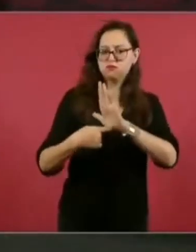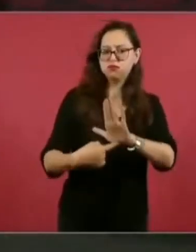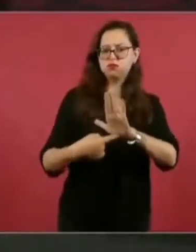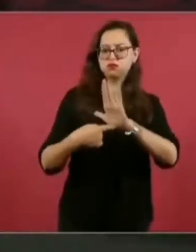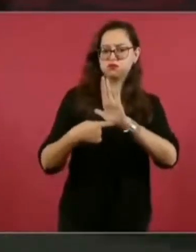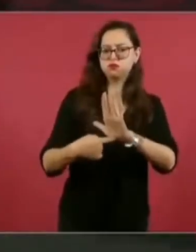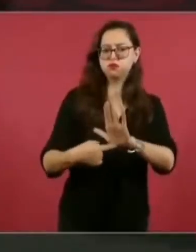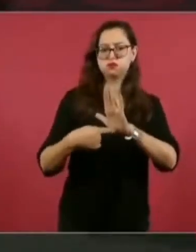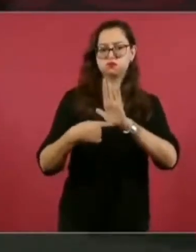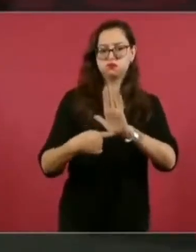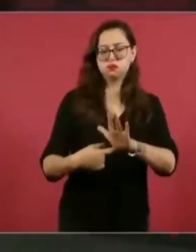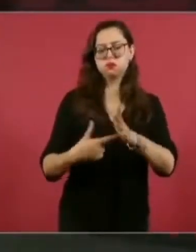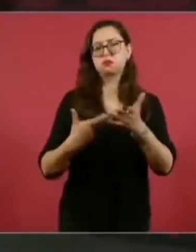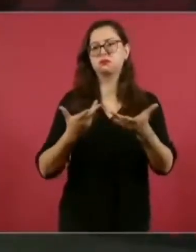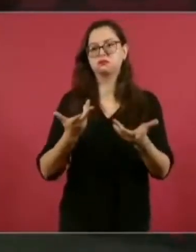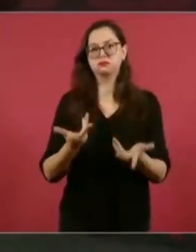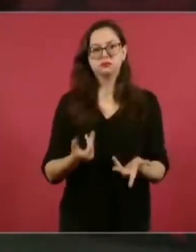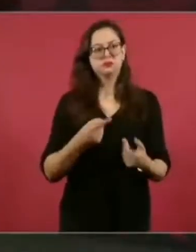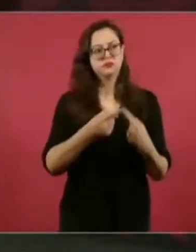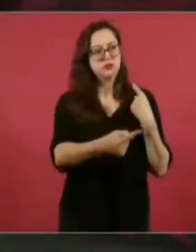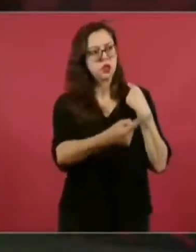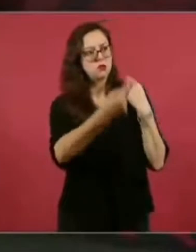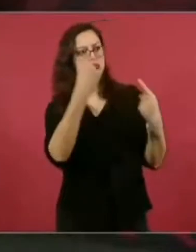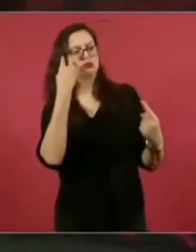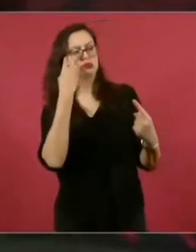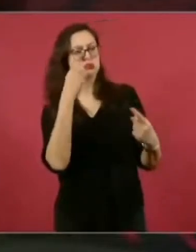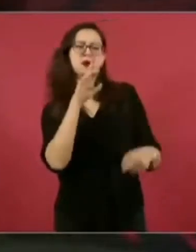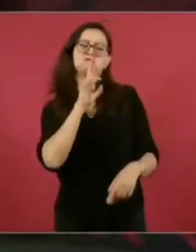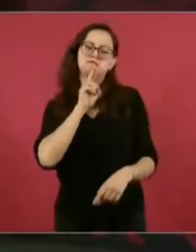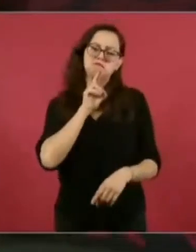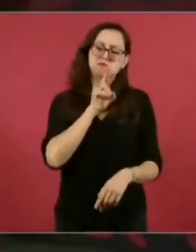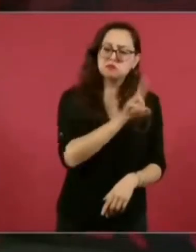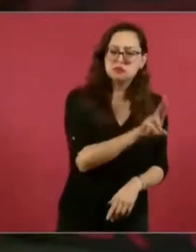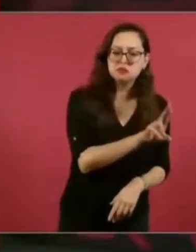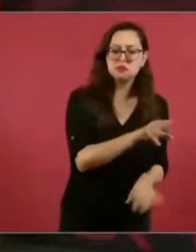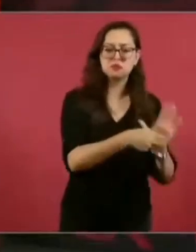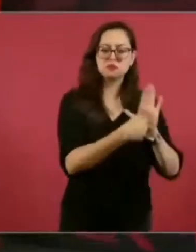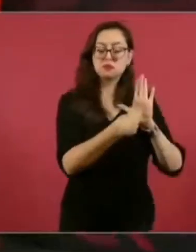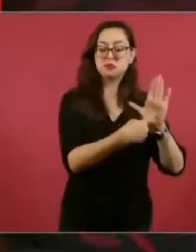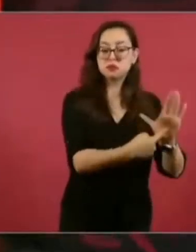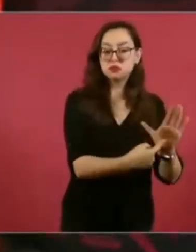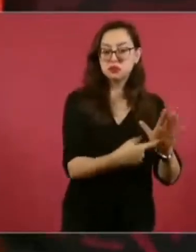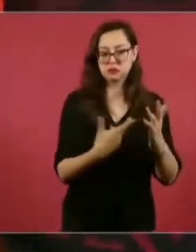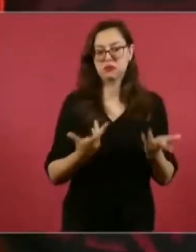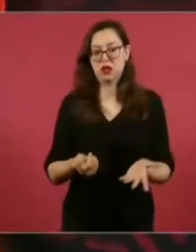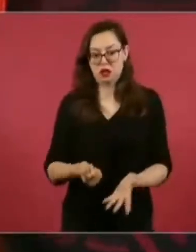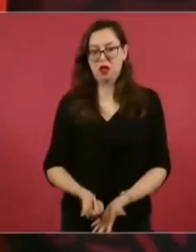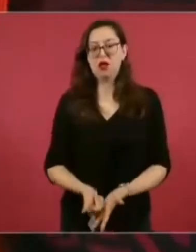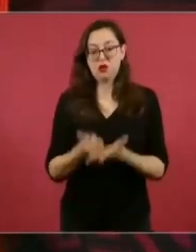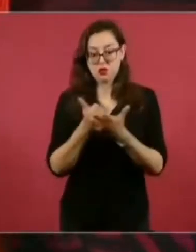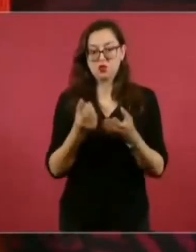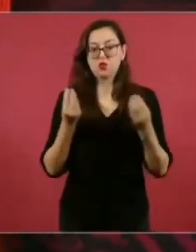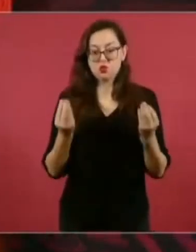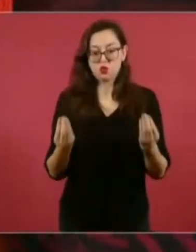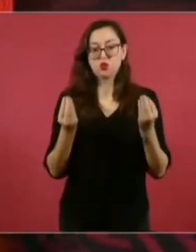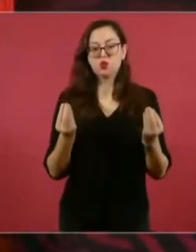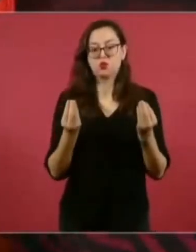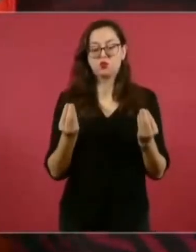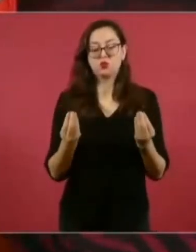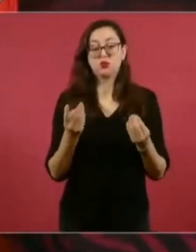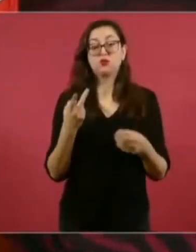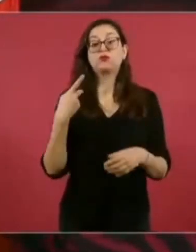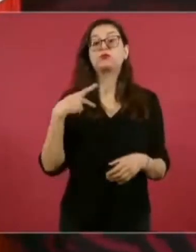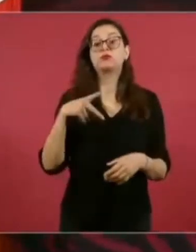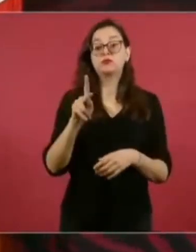ejerciendo nuestro derecho de réplica. Esto ayudó. Pero también antes